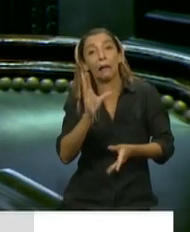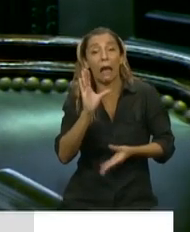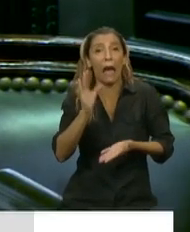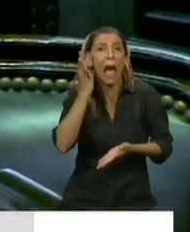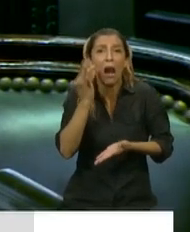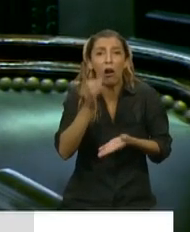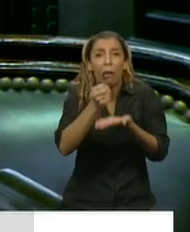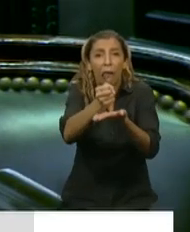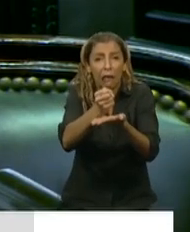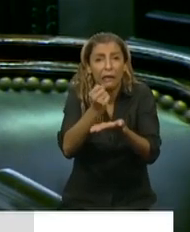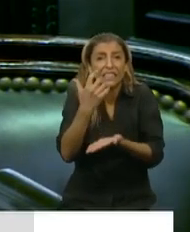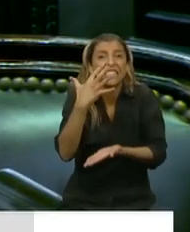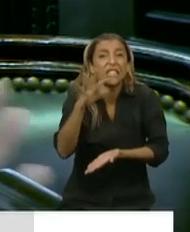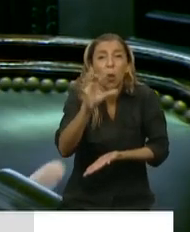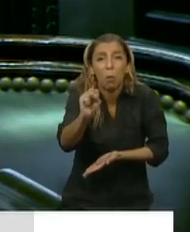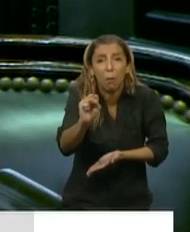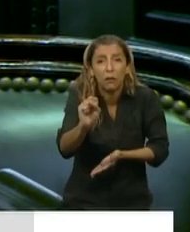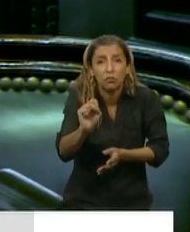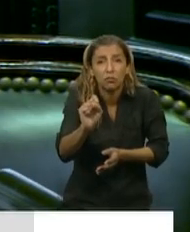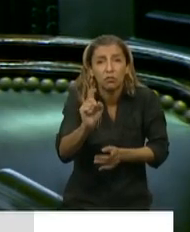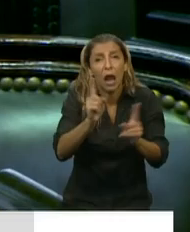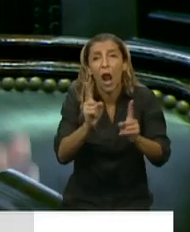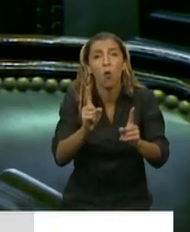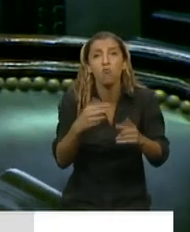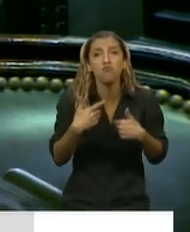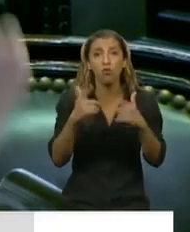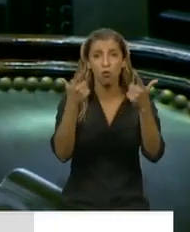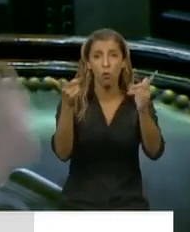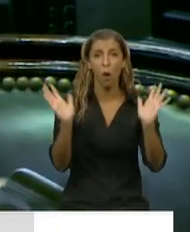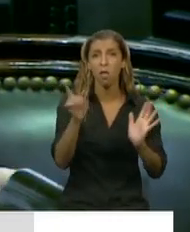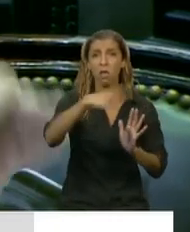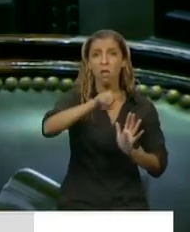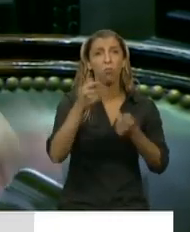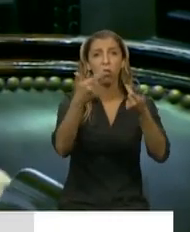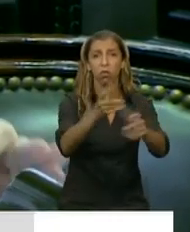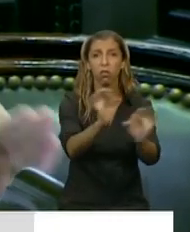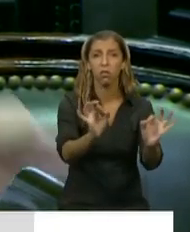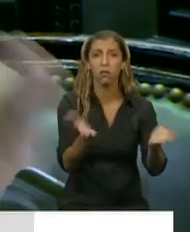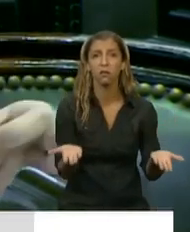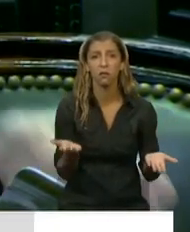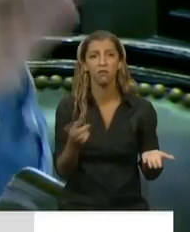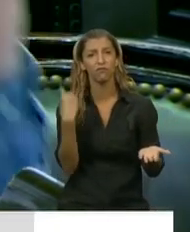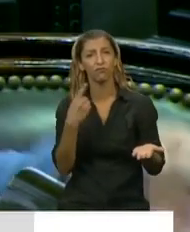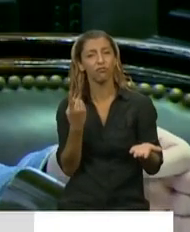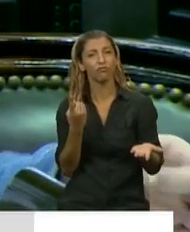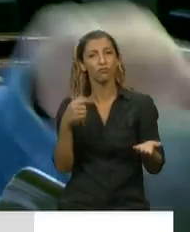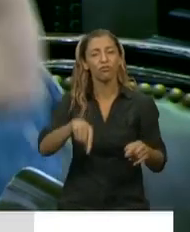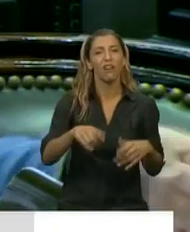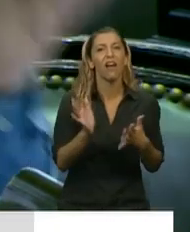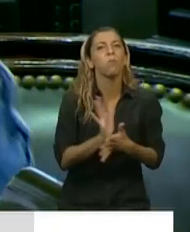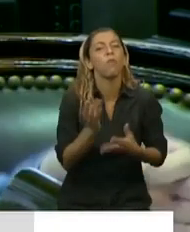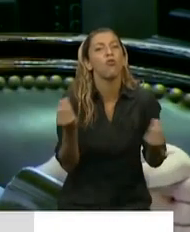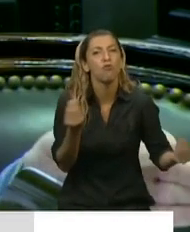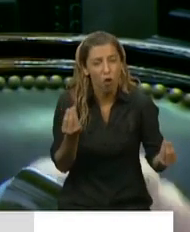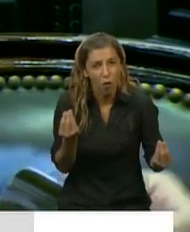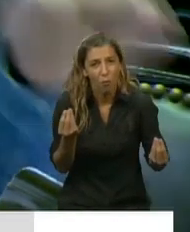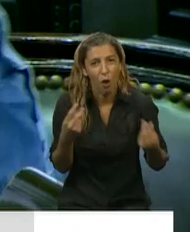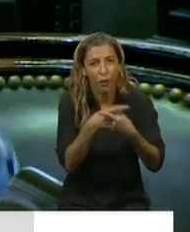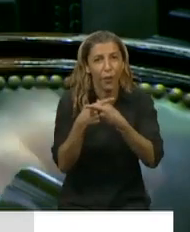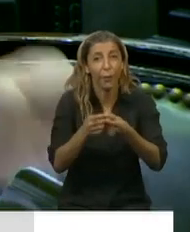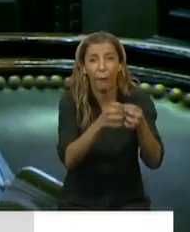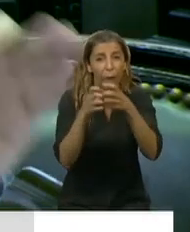la salud, que hoy vamos a tratar algunos temas, pero que no responden a todo lo que tenemos que discutir para dar una respuesta a esas trabajadoras y trabajadores que